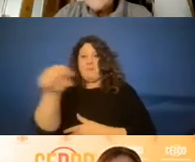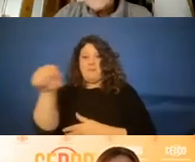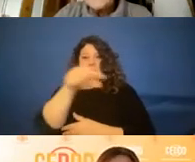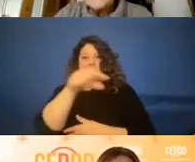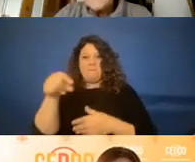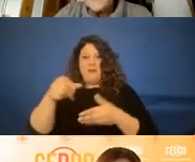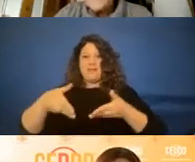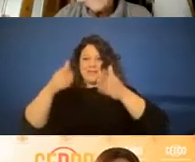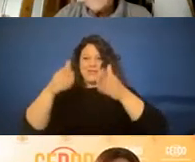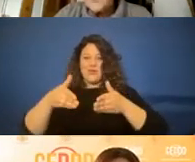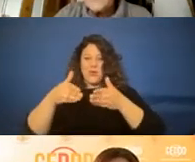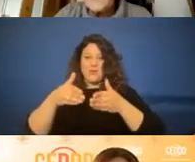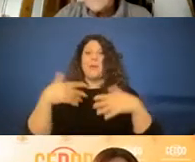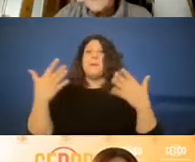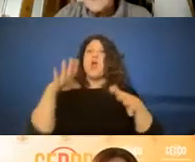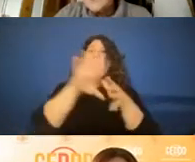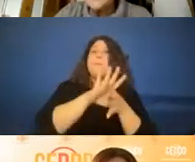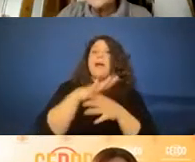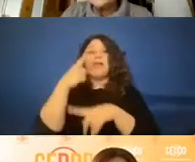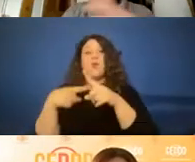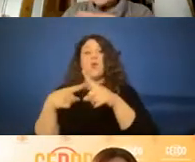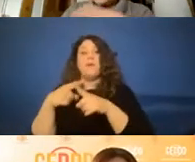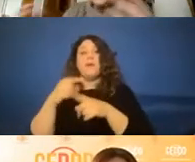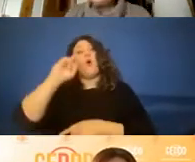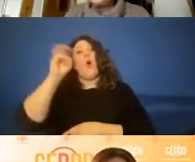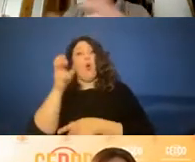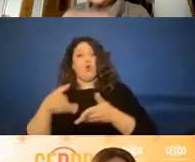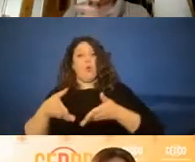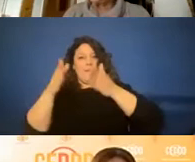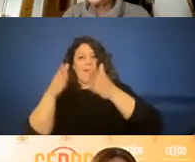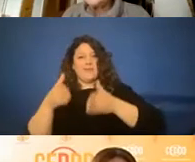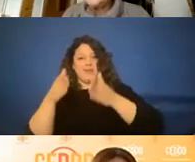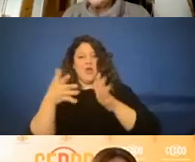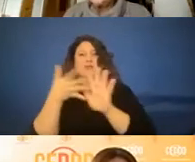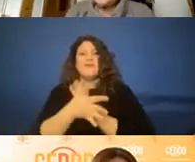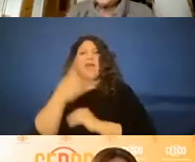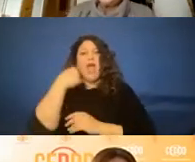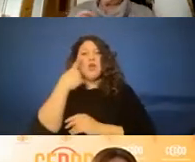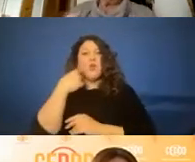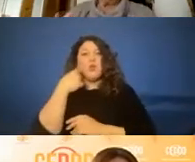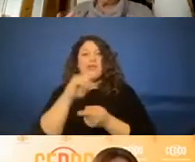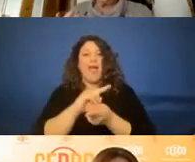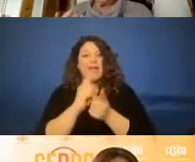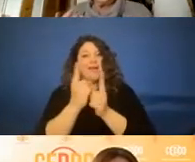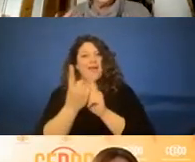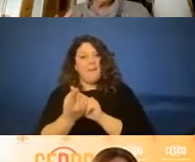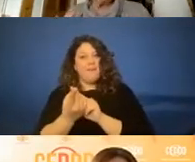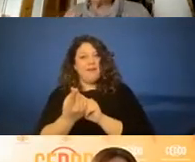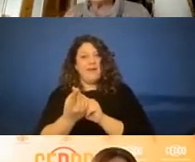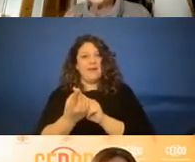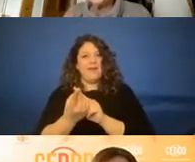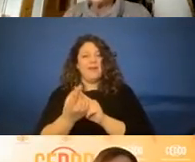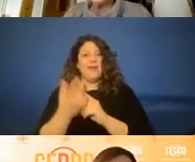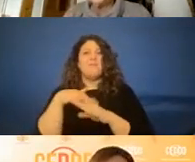y martes y jueves van por este pasillo, es decir, cambian la rutina para crear, desde el punto